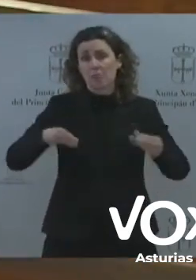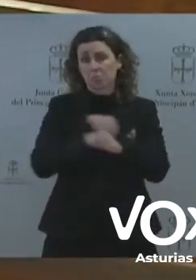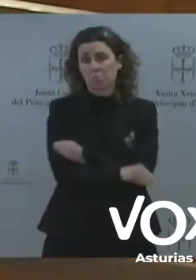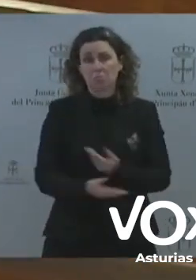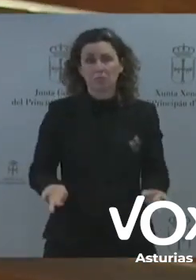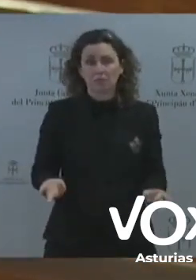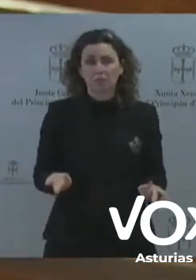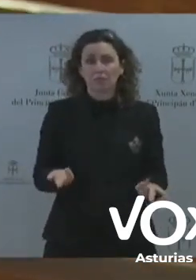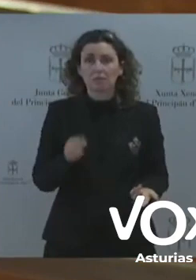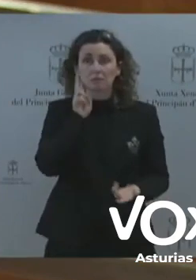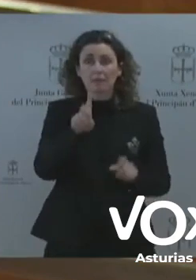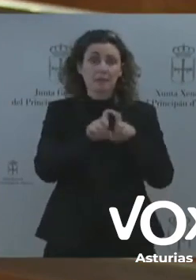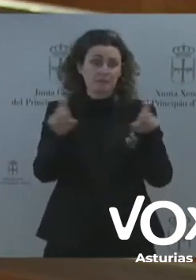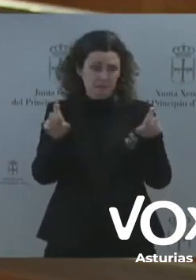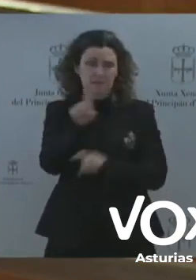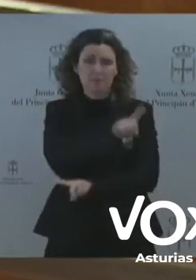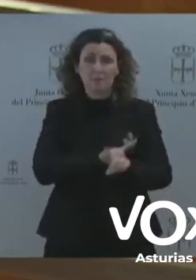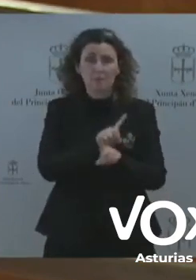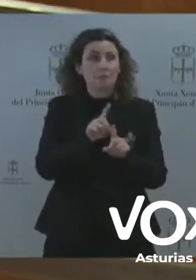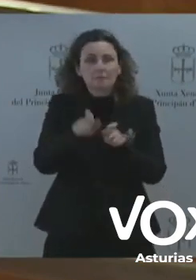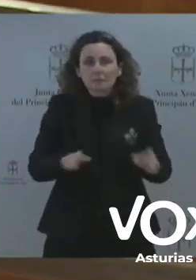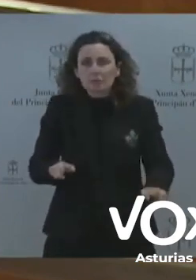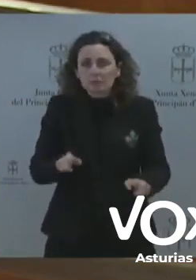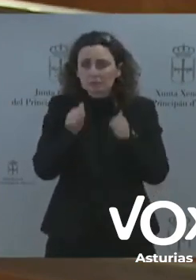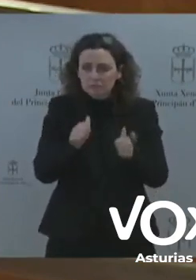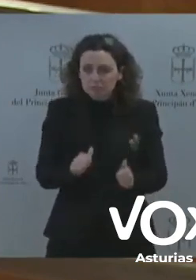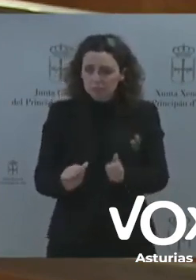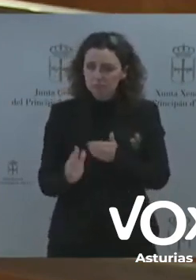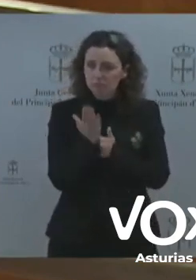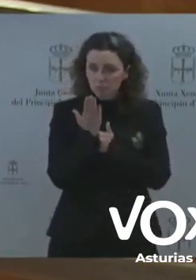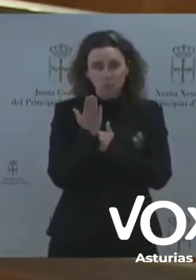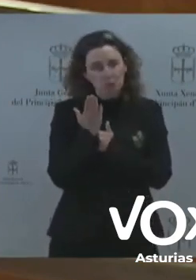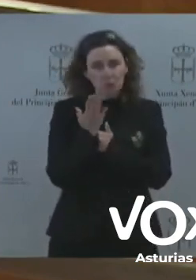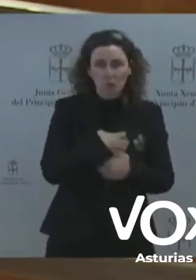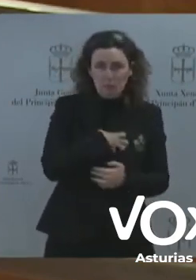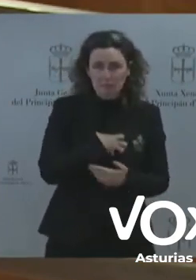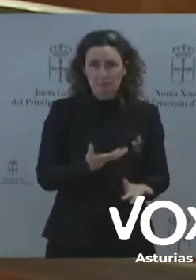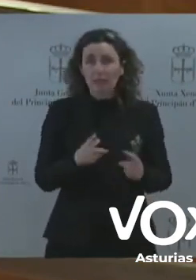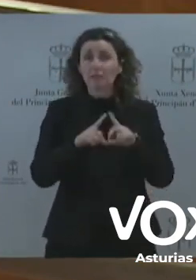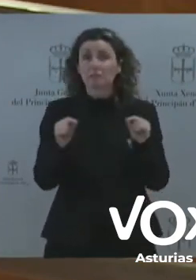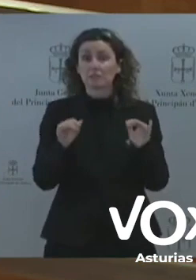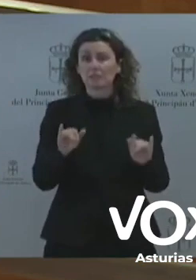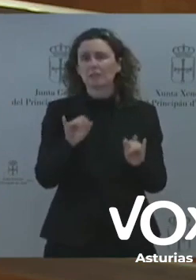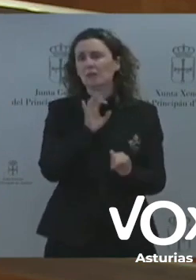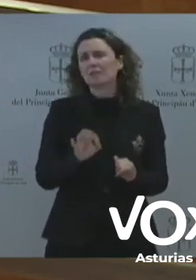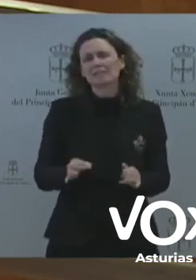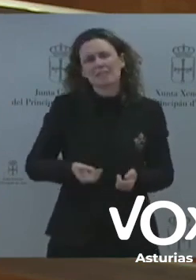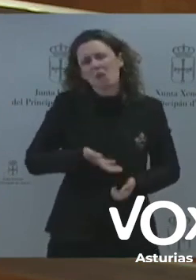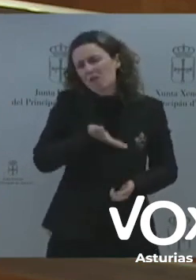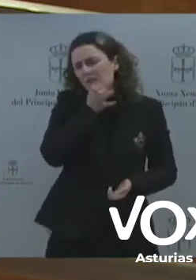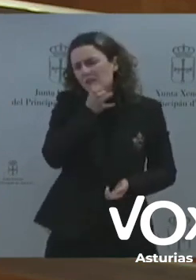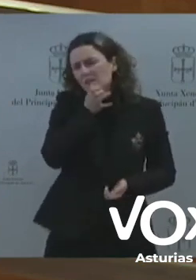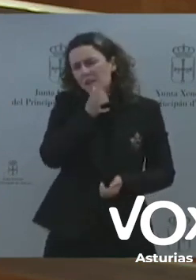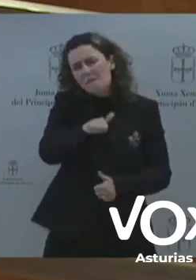para encontrar personal cualificado. Por otro lado vemos que Asturias presenta una tasa escandalosa de paro juvenil con alrededor del 50%, que